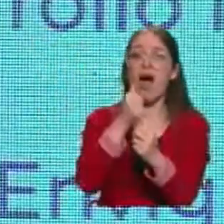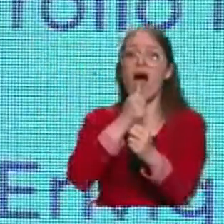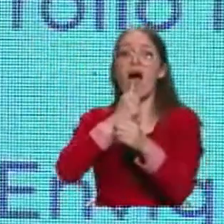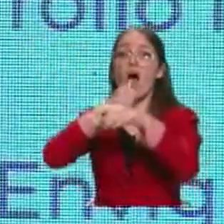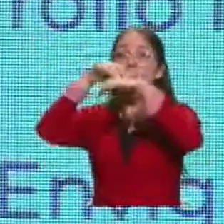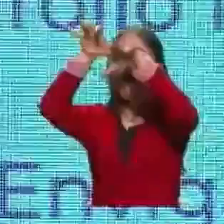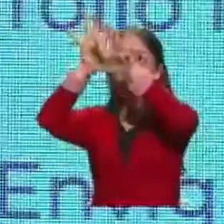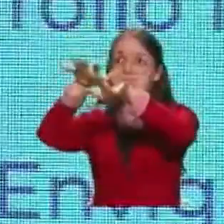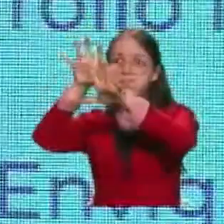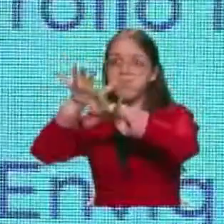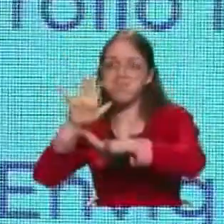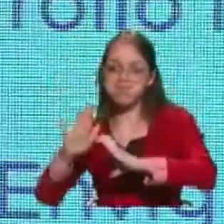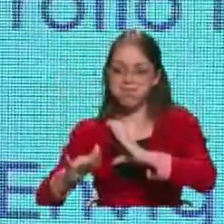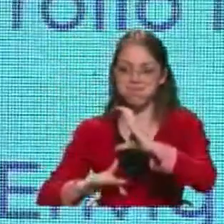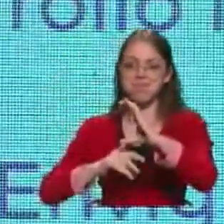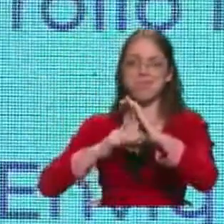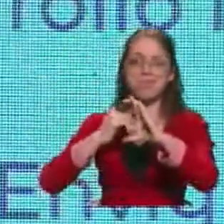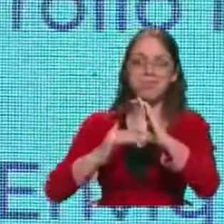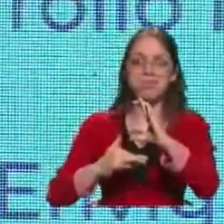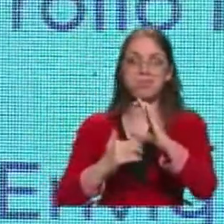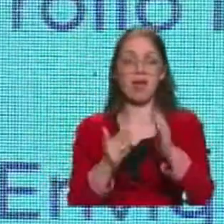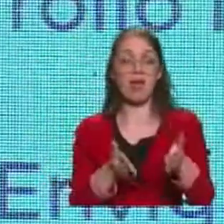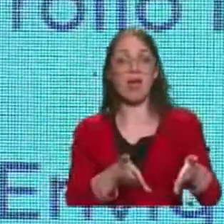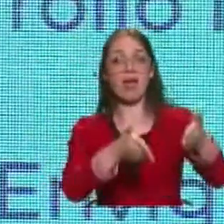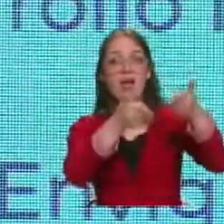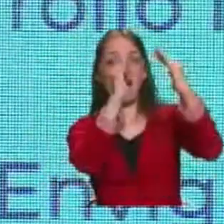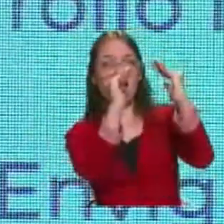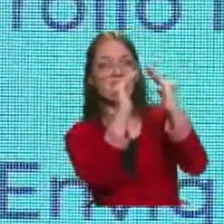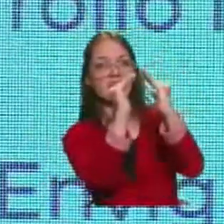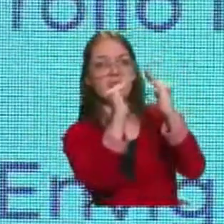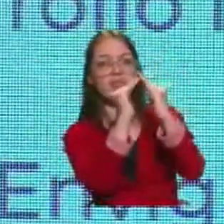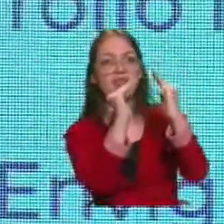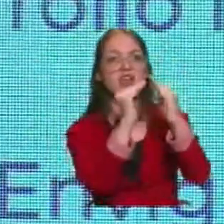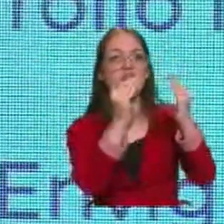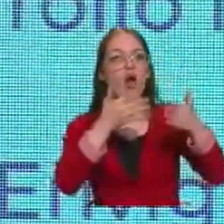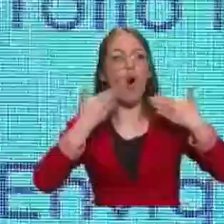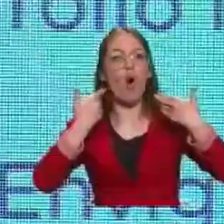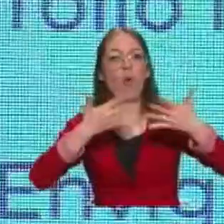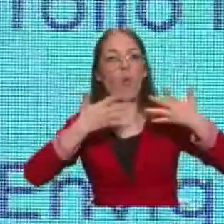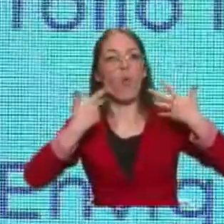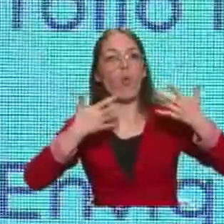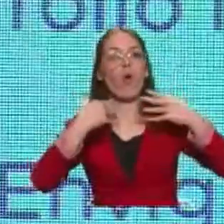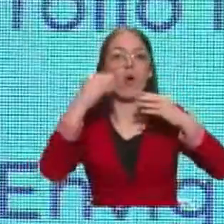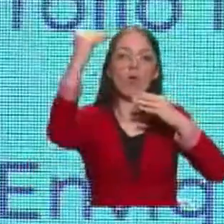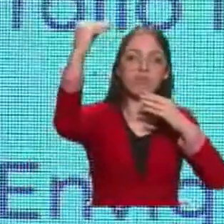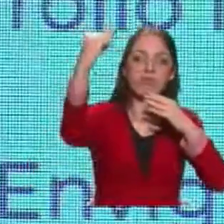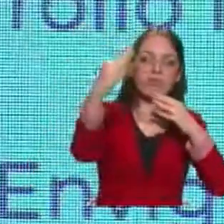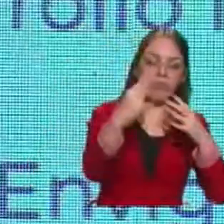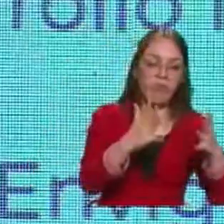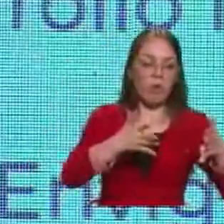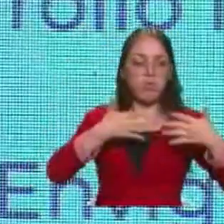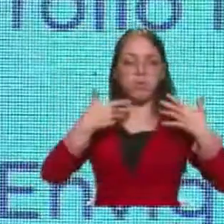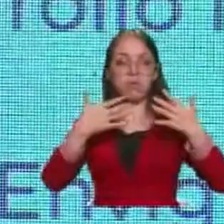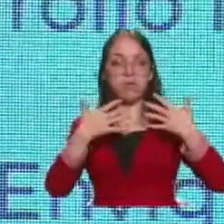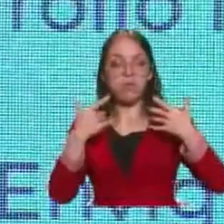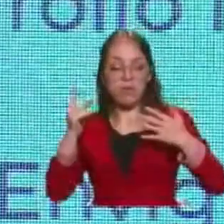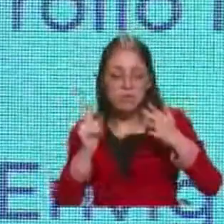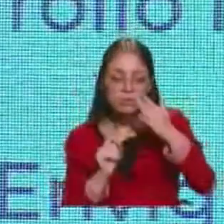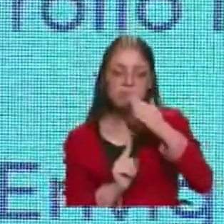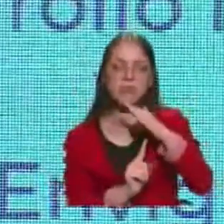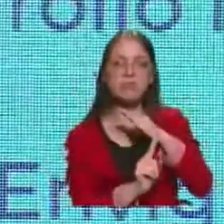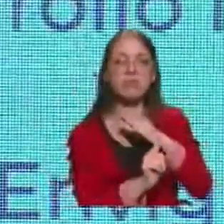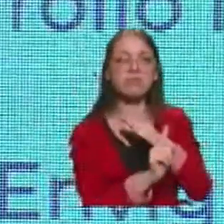lluvia edificios bioclimáticos edificios que desde que ingrese el ciudadano se permita tener la